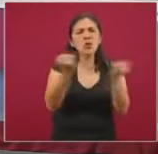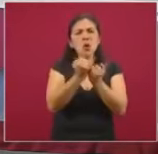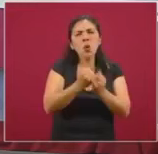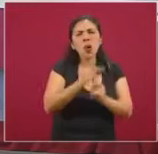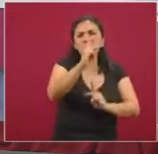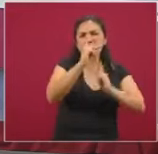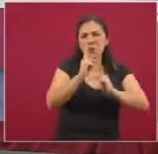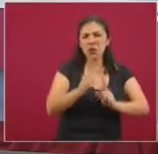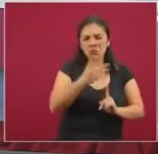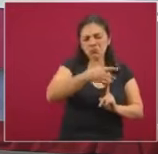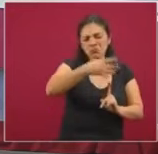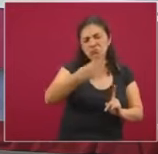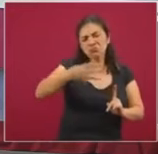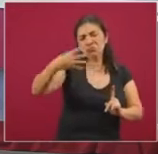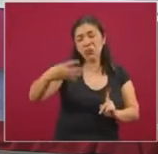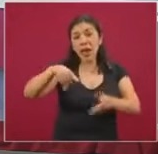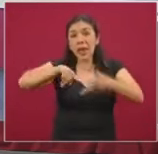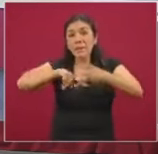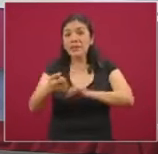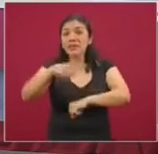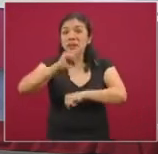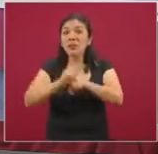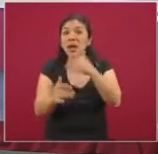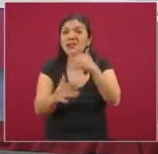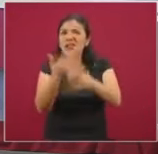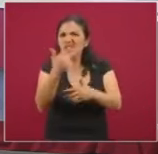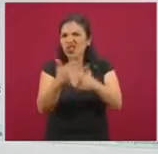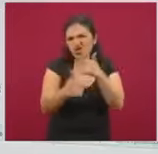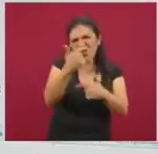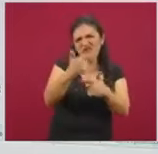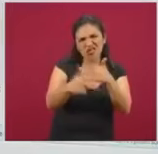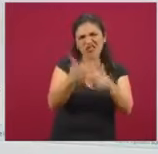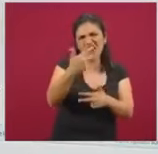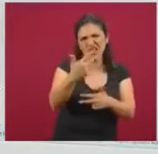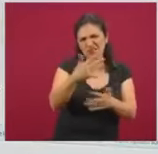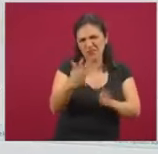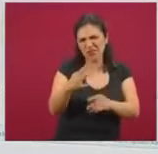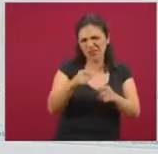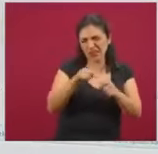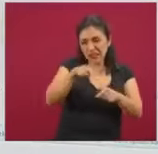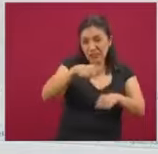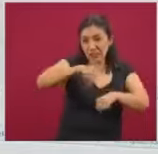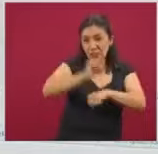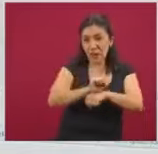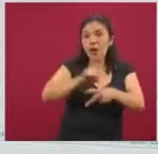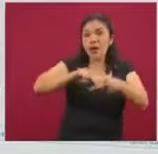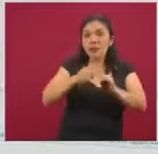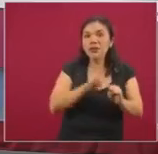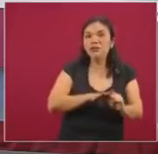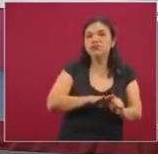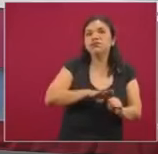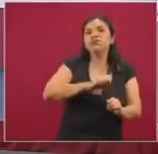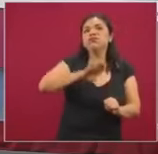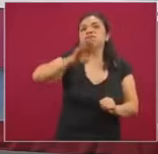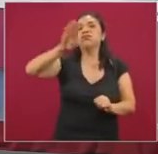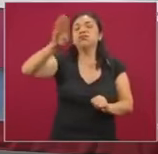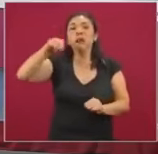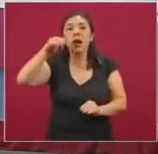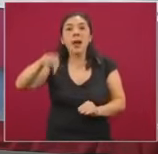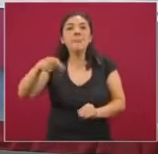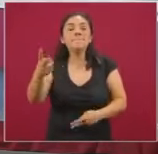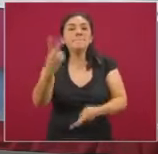esperado, y justo más o menos a partir de la semana 15 o 12, 13, 14 más o menos, es cuando se empieza a ver ya el incremento,